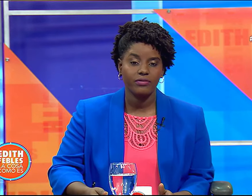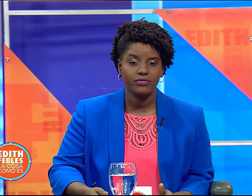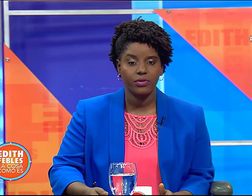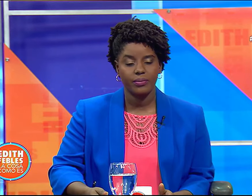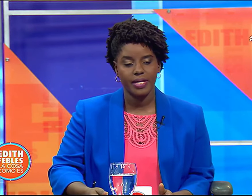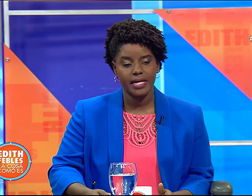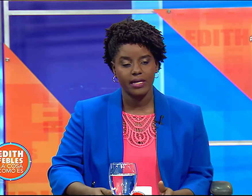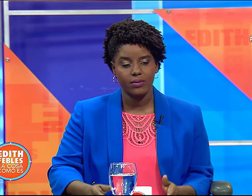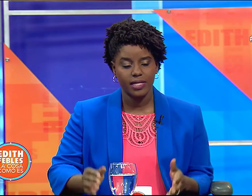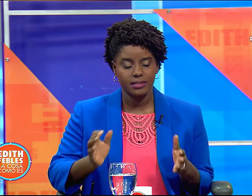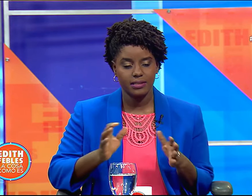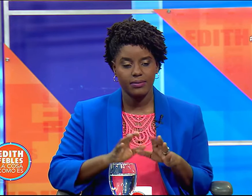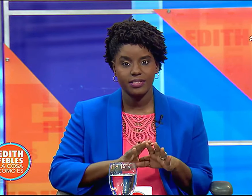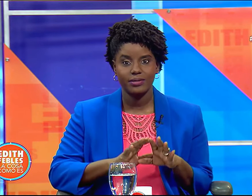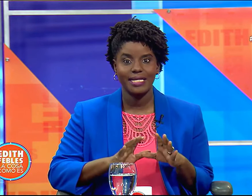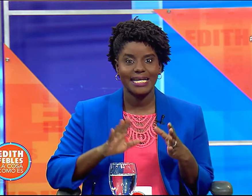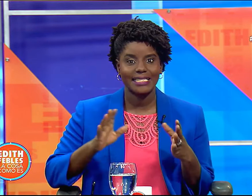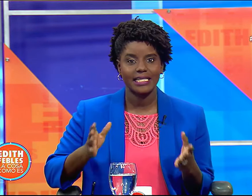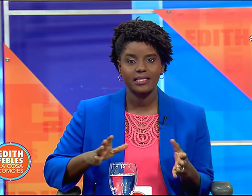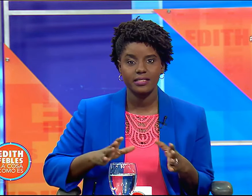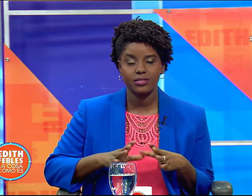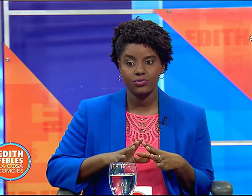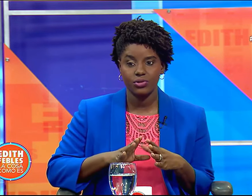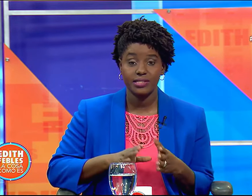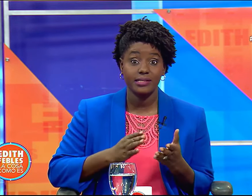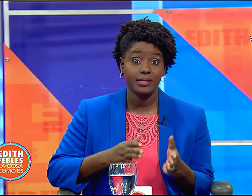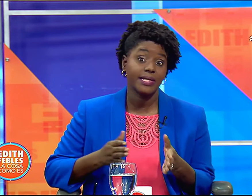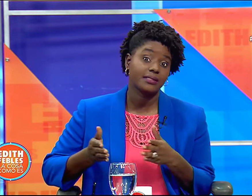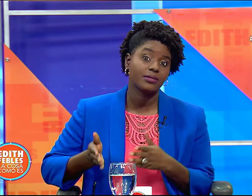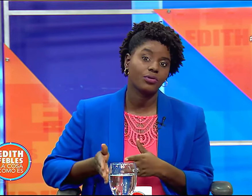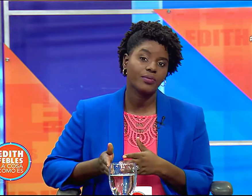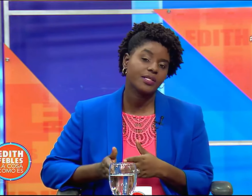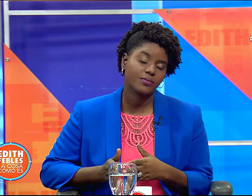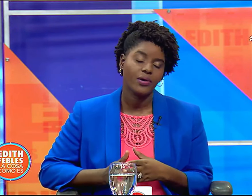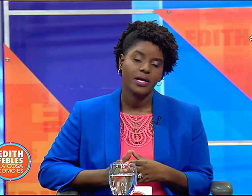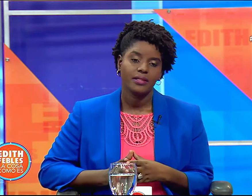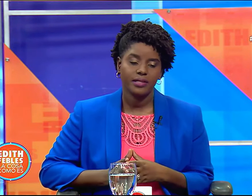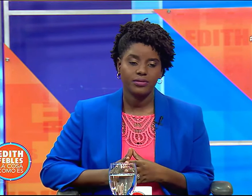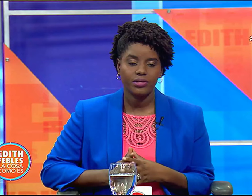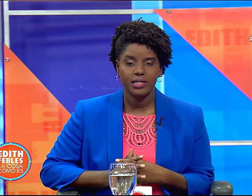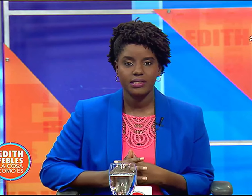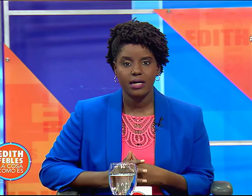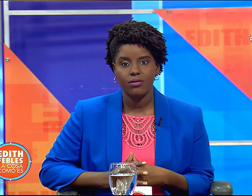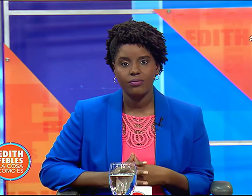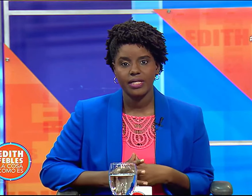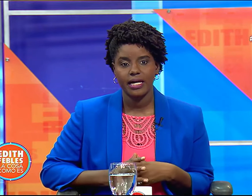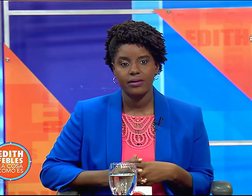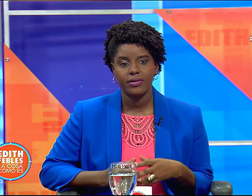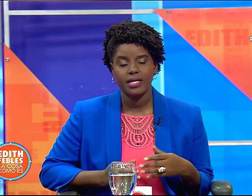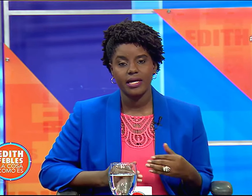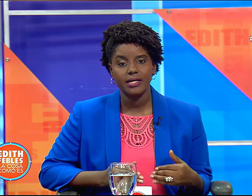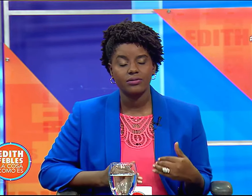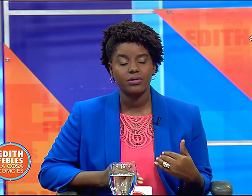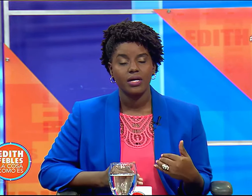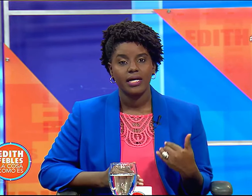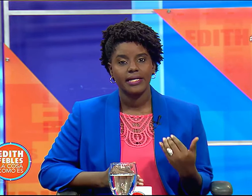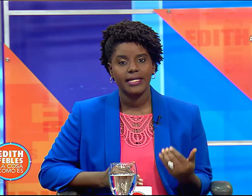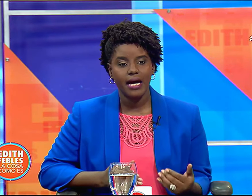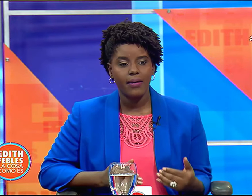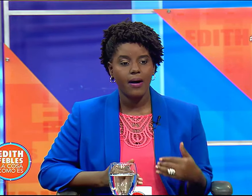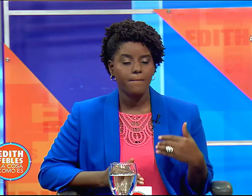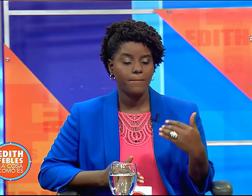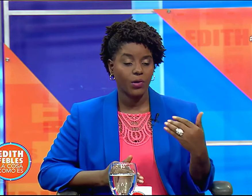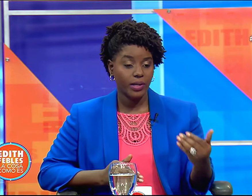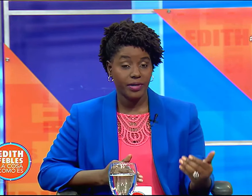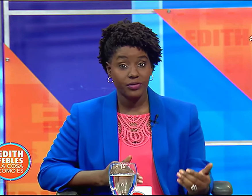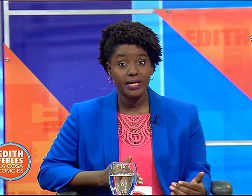un informe en el cual se establecieron la cantidad de instituciones que estaban haciendo lo mismo dentro del Estado Dominicano y que eso